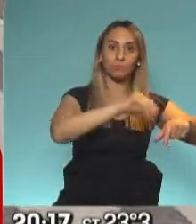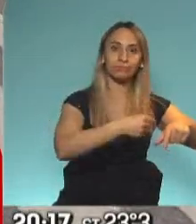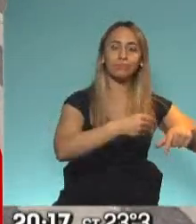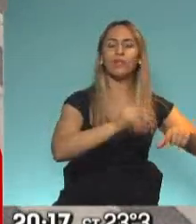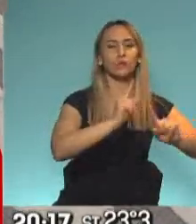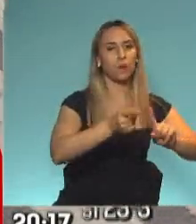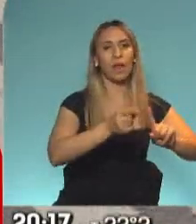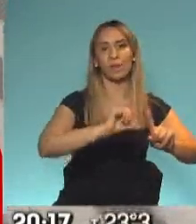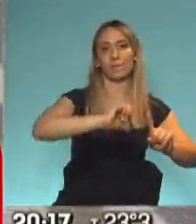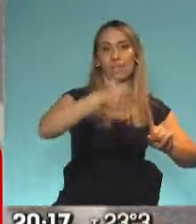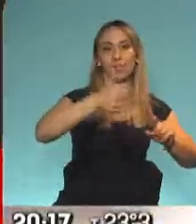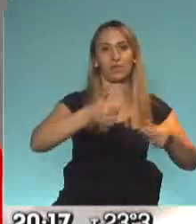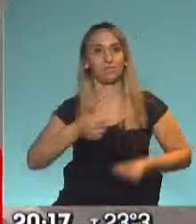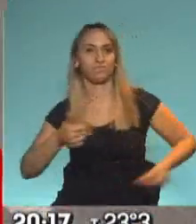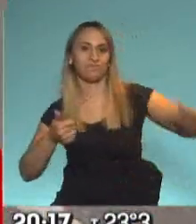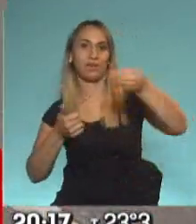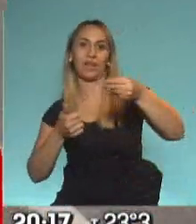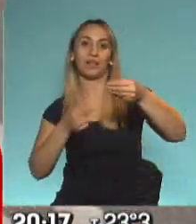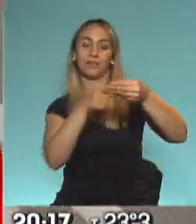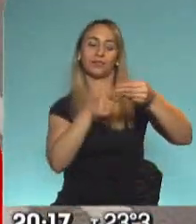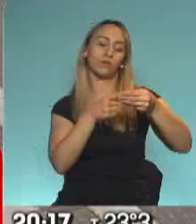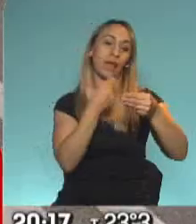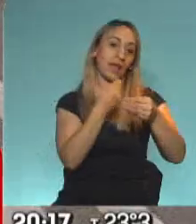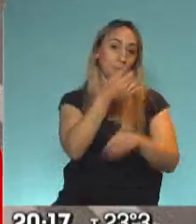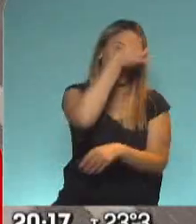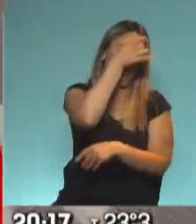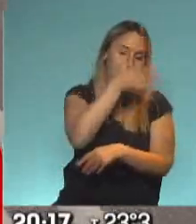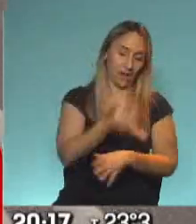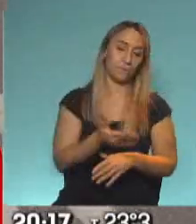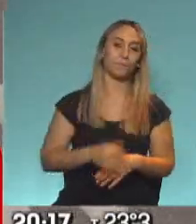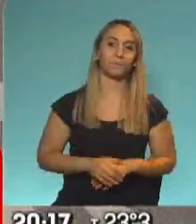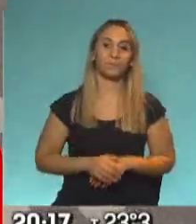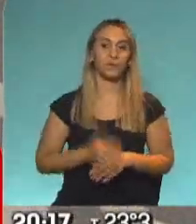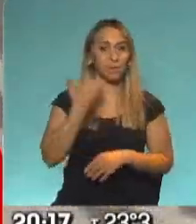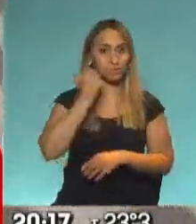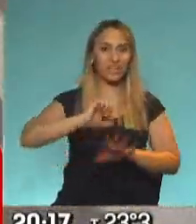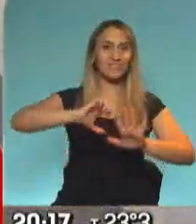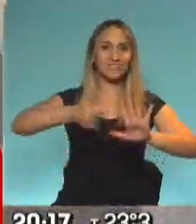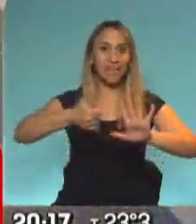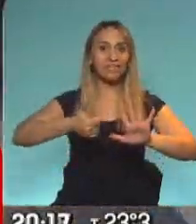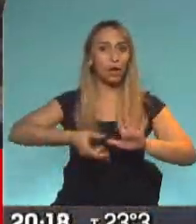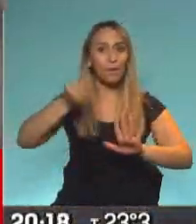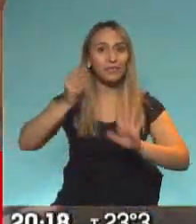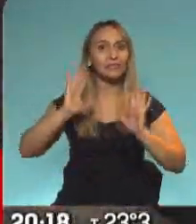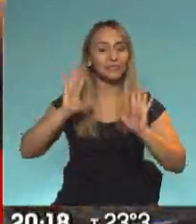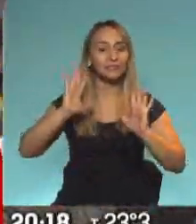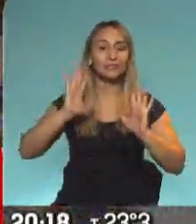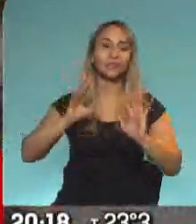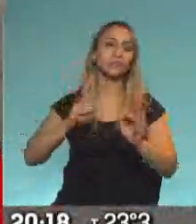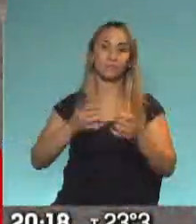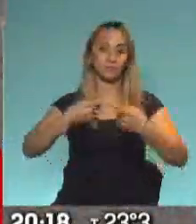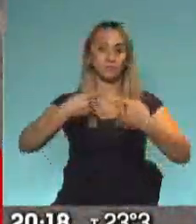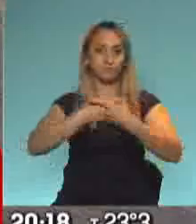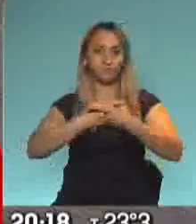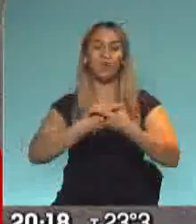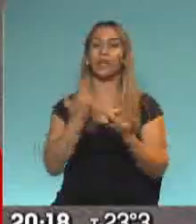fase ganando por penales. Sexta vez que se encuentran por la Copa Libertadores